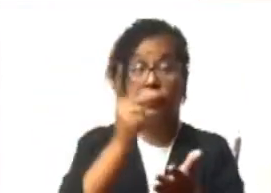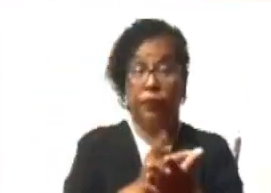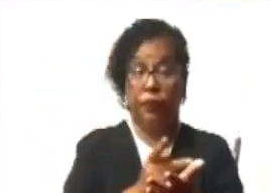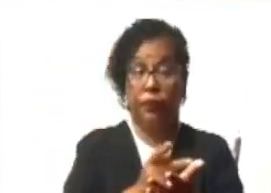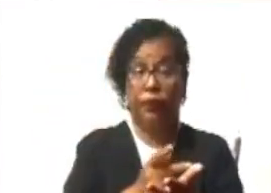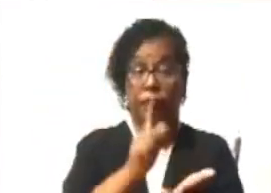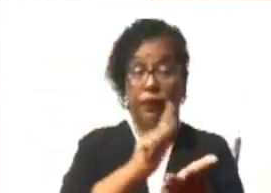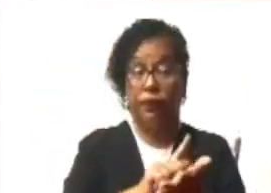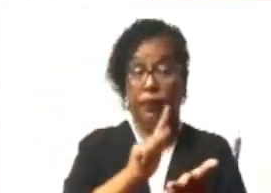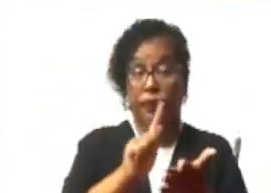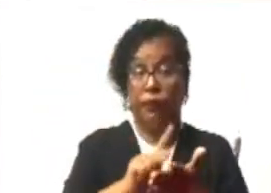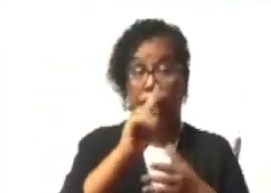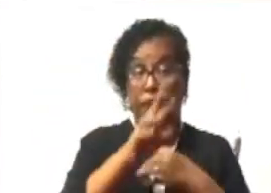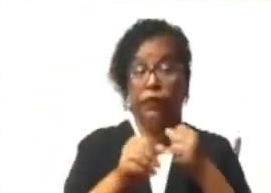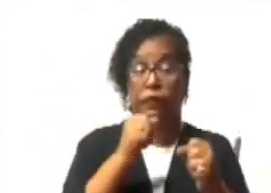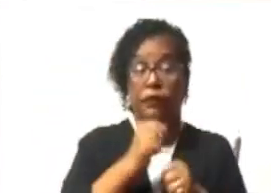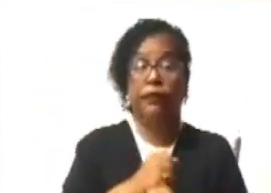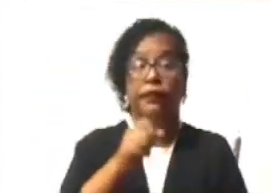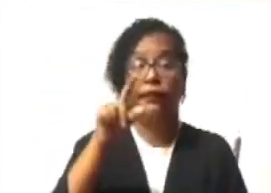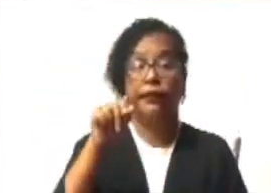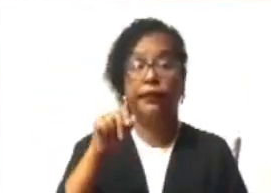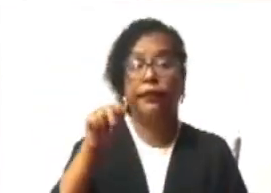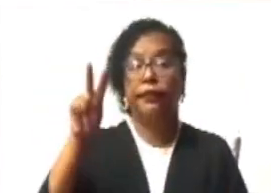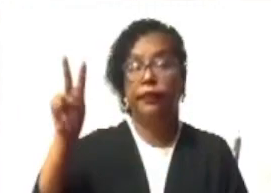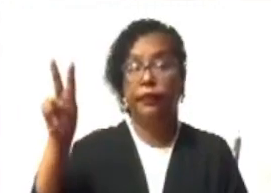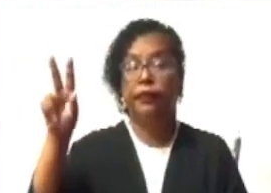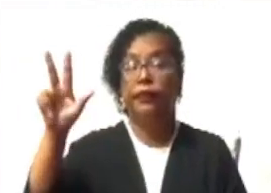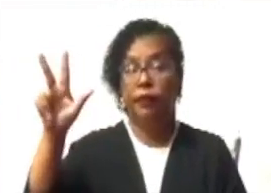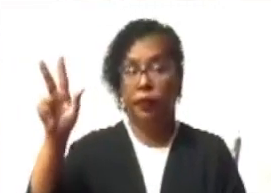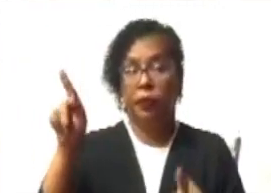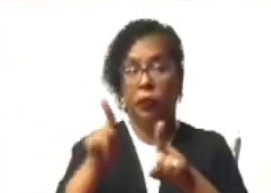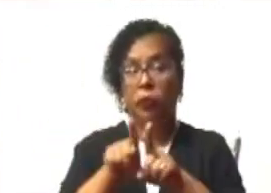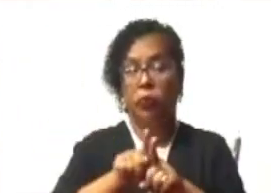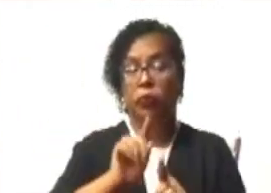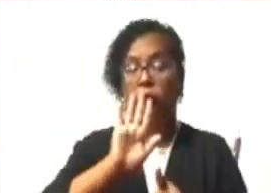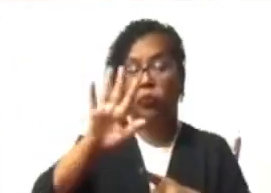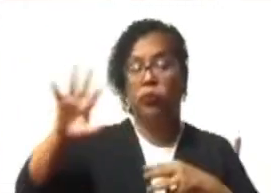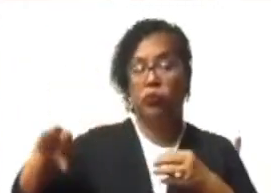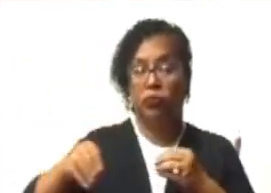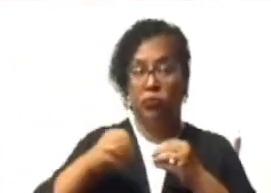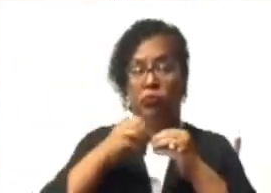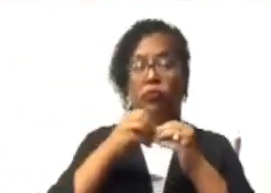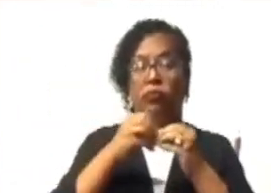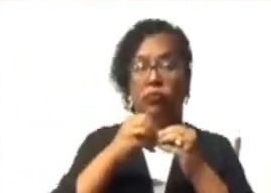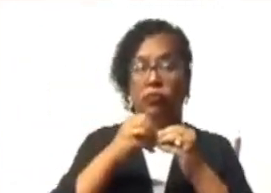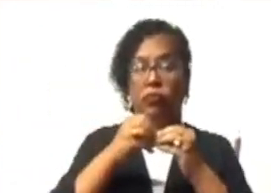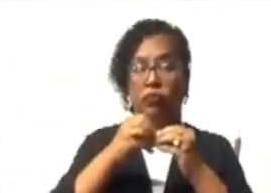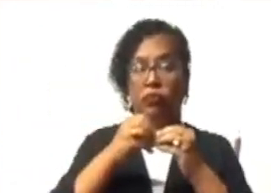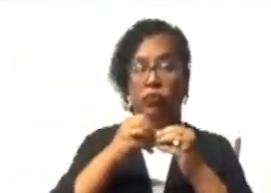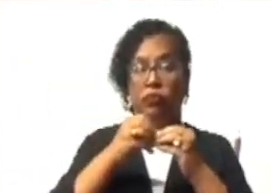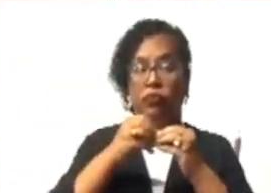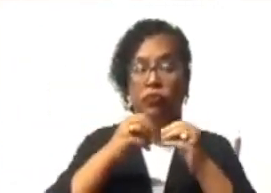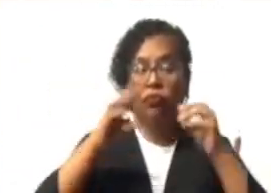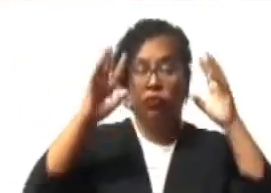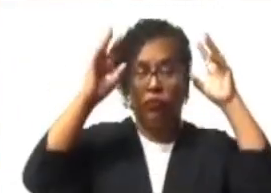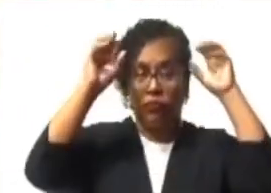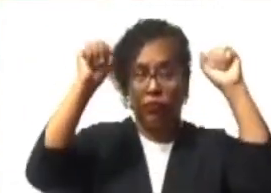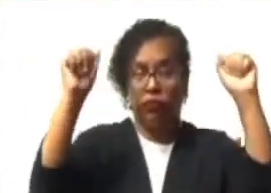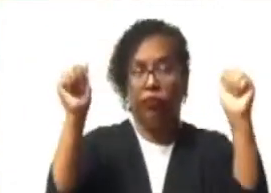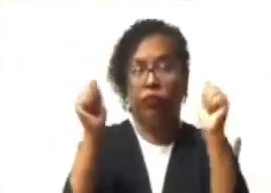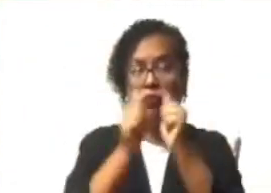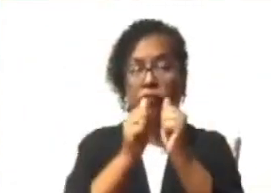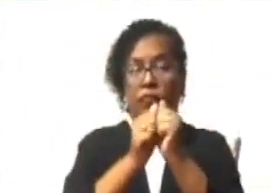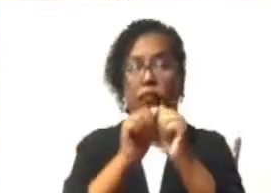adenda remitida por el Poder Ejecutivo. Y en ese sentido, hoy hemos